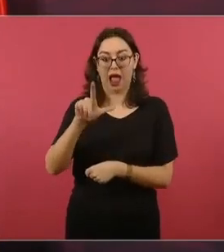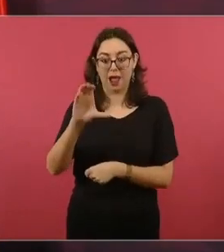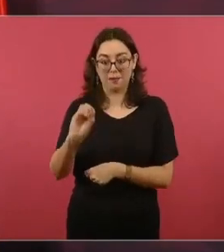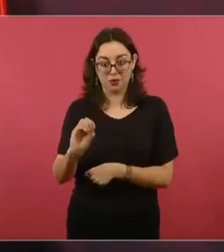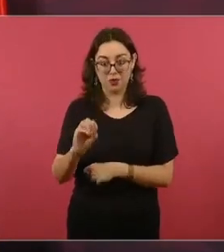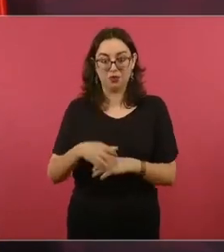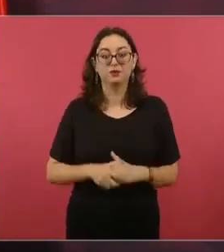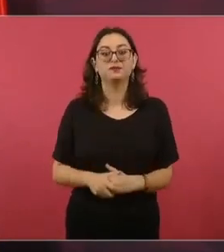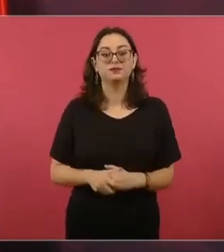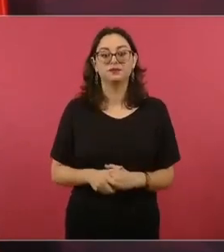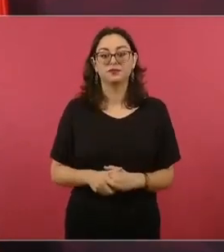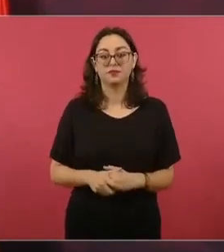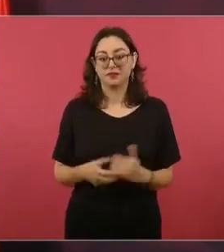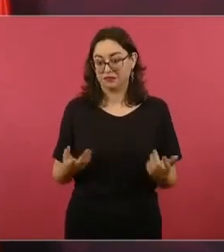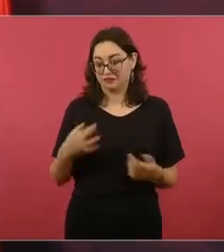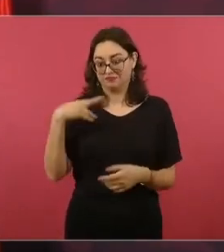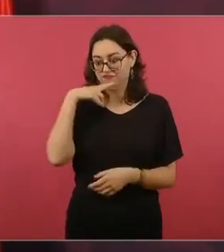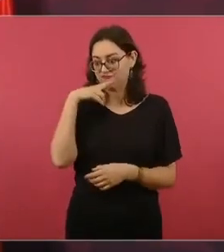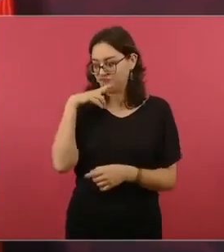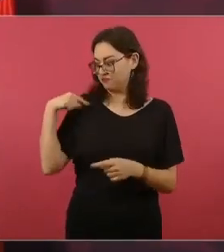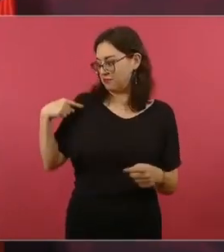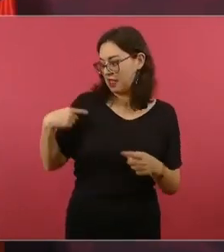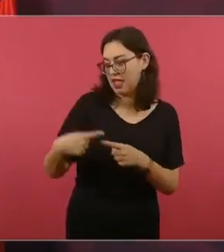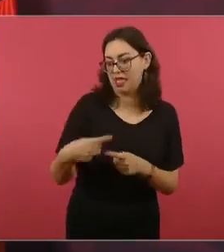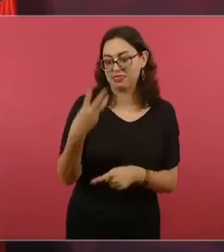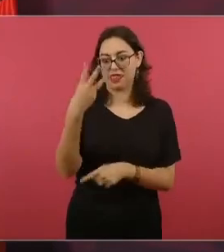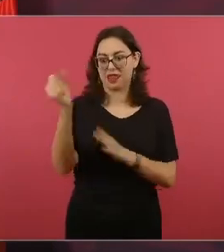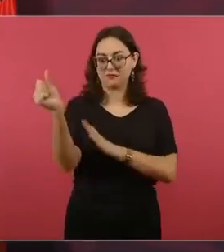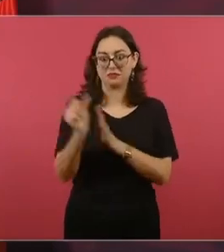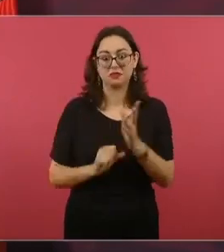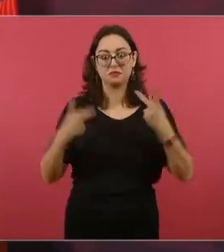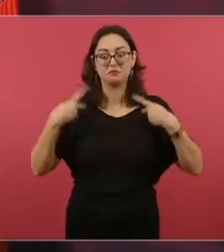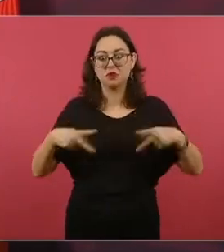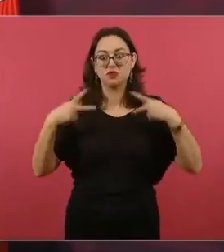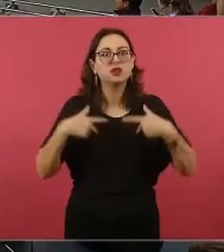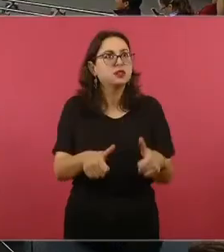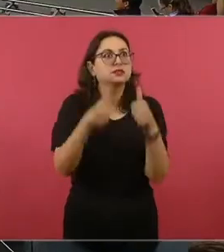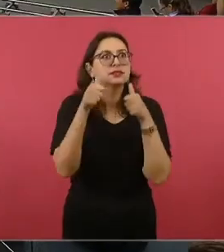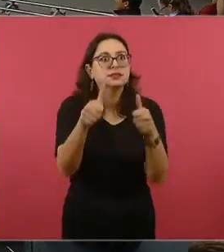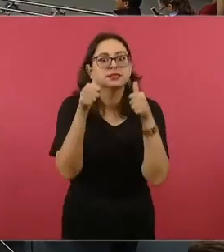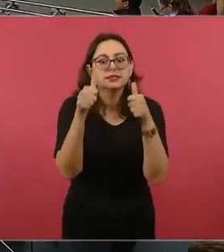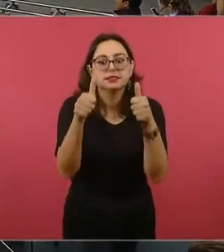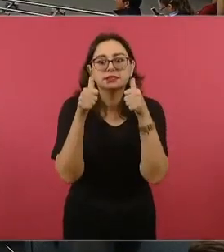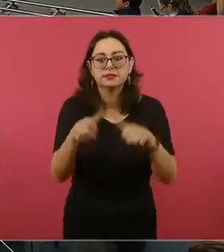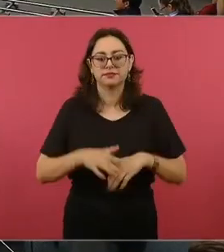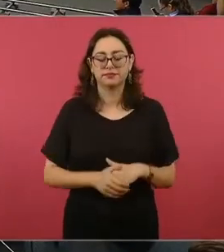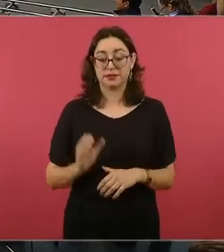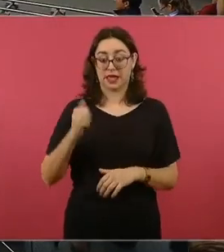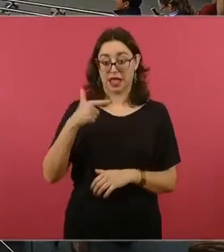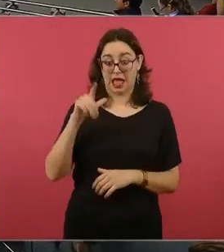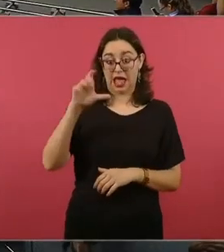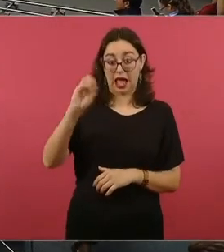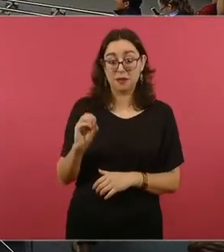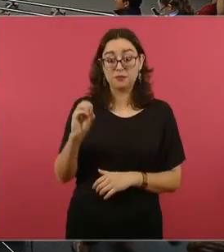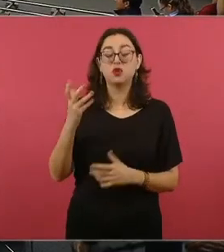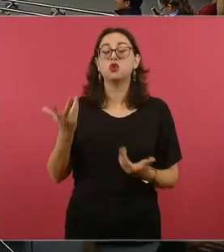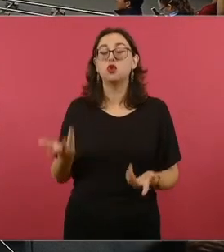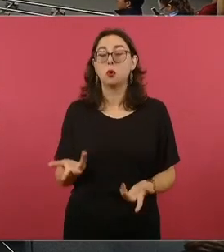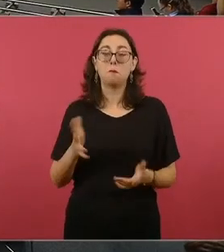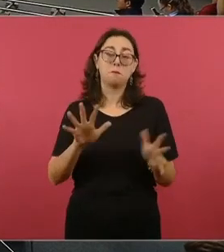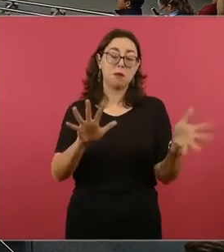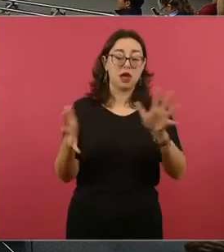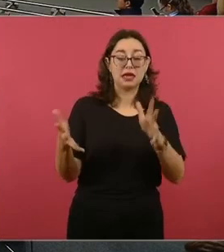al 3er lugar en solo 3 meses. Destaca este reporte otro dato. López Obrador es visto en vivo en promedio